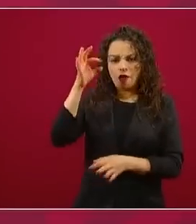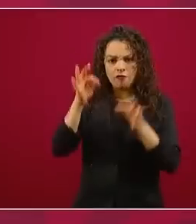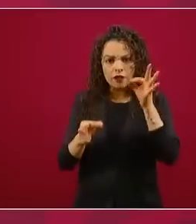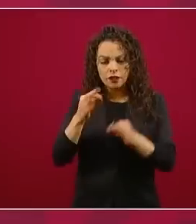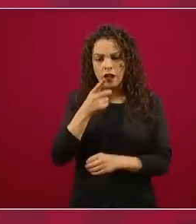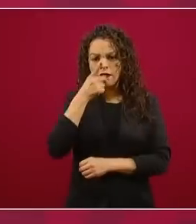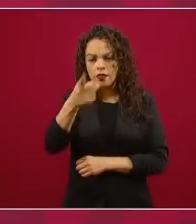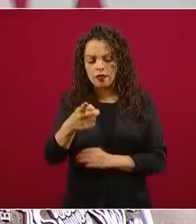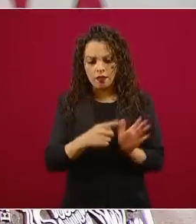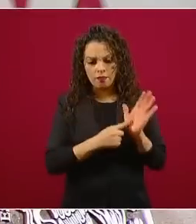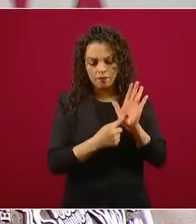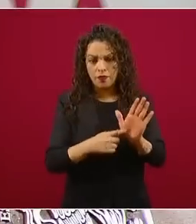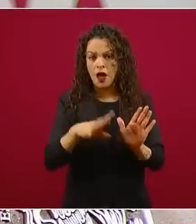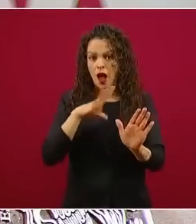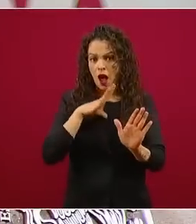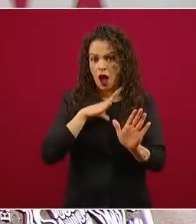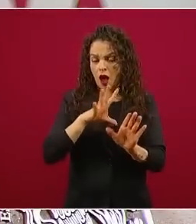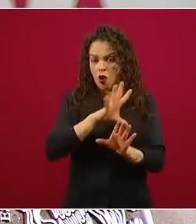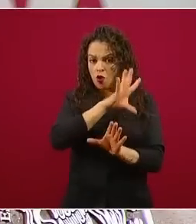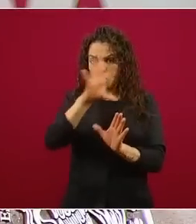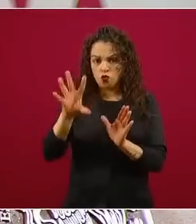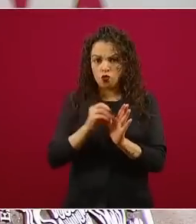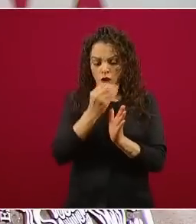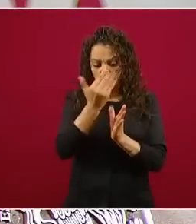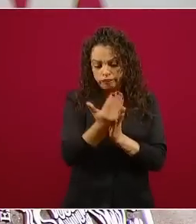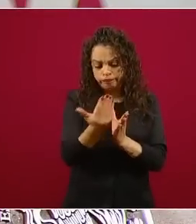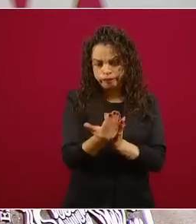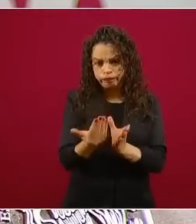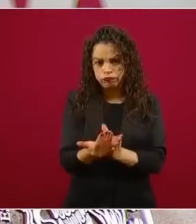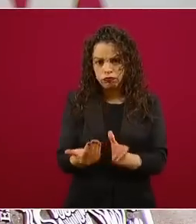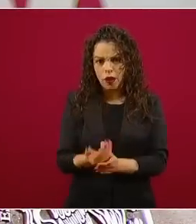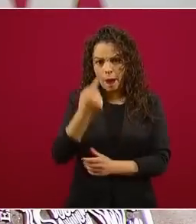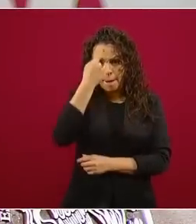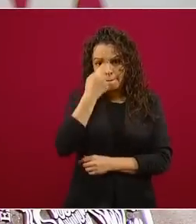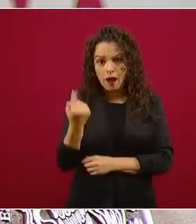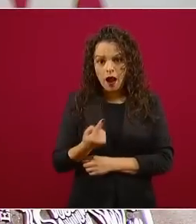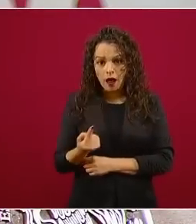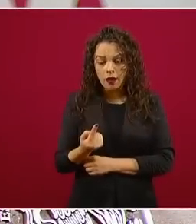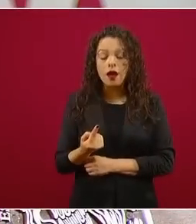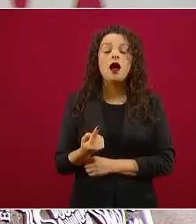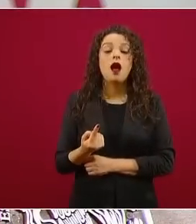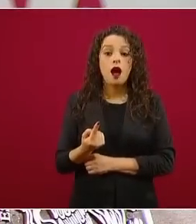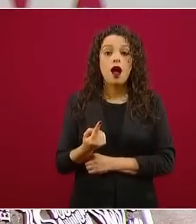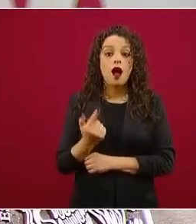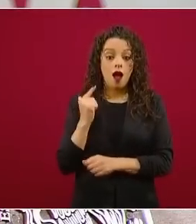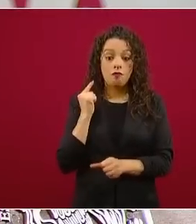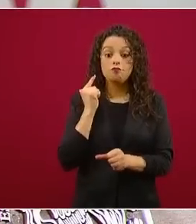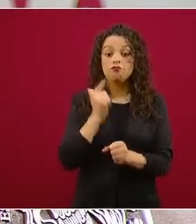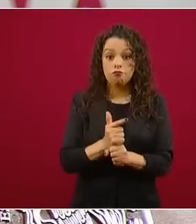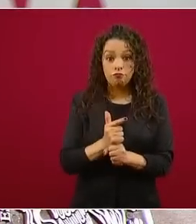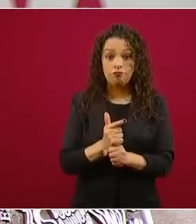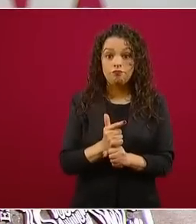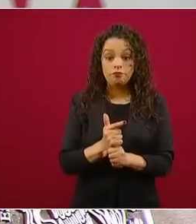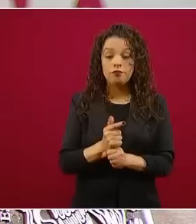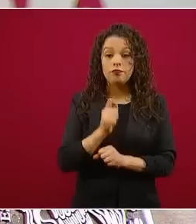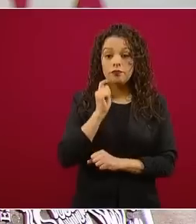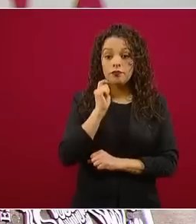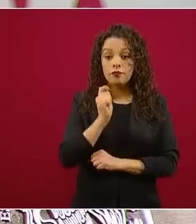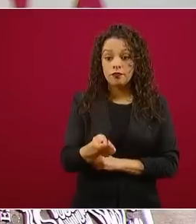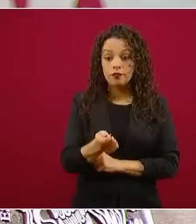tienen todos los elementos para demostrar de que fue una